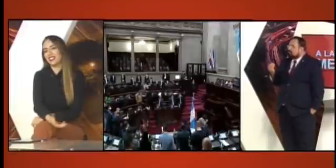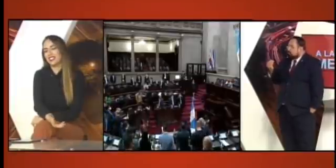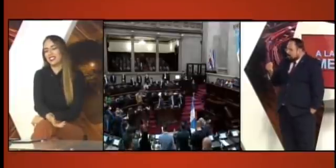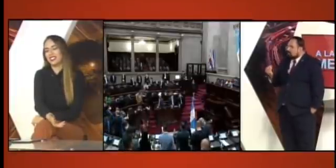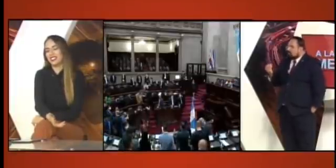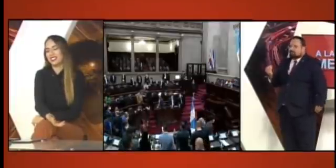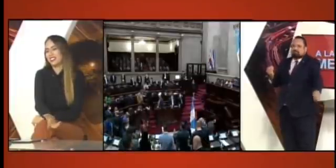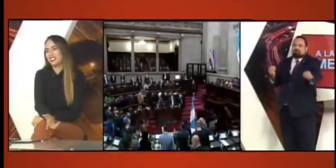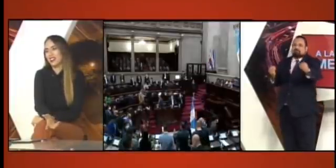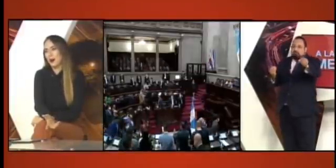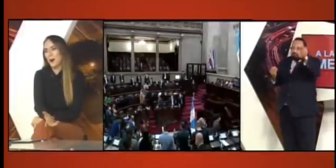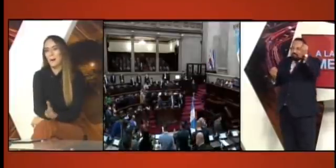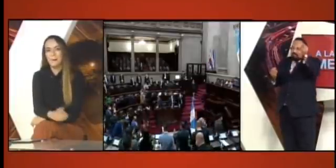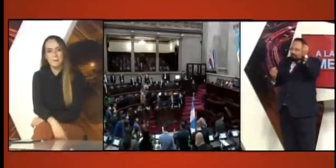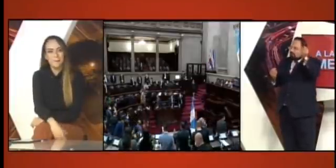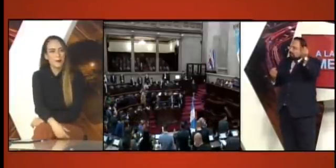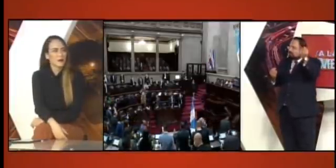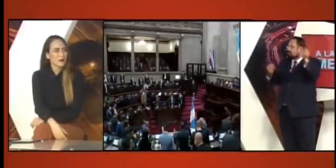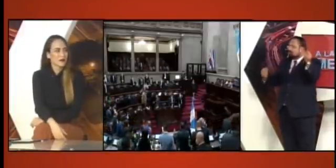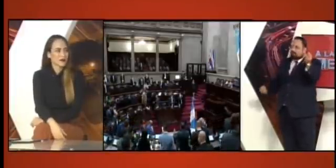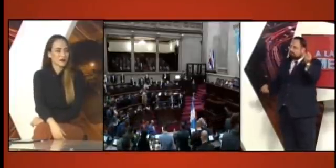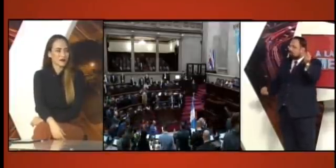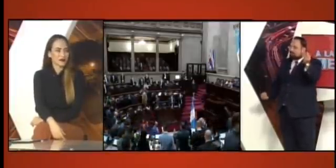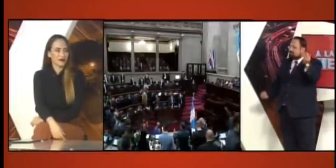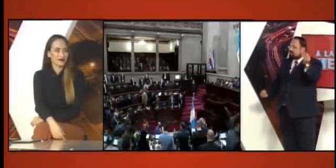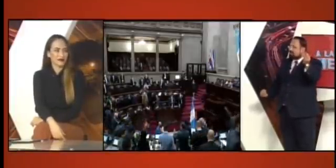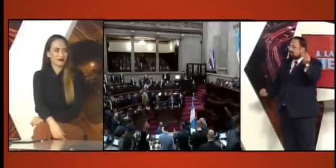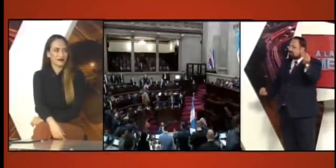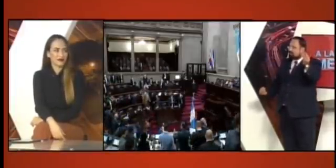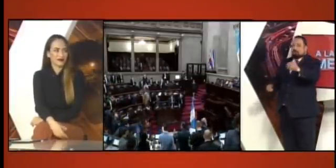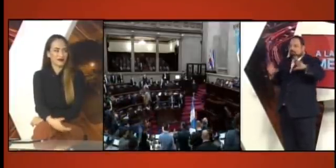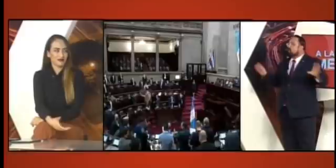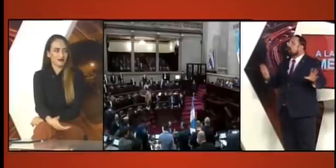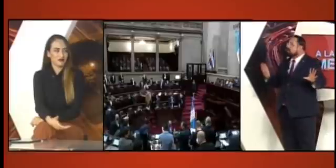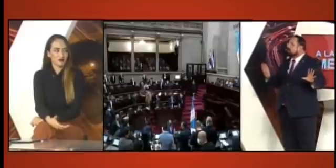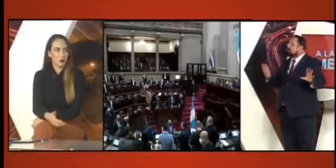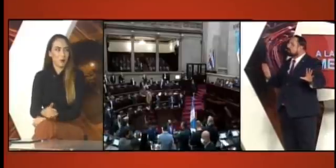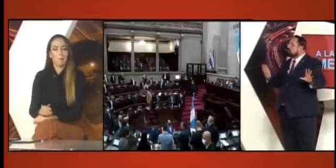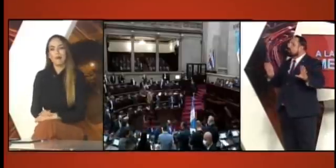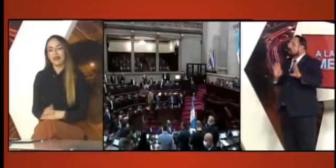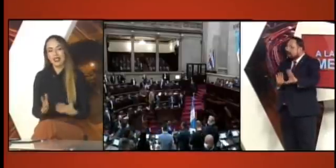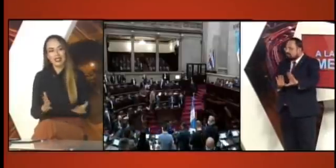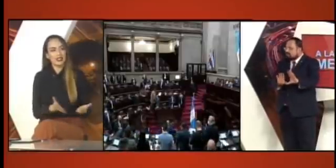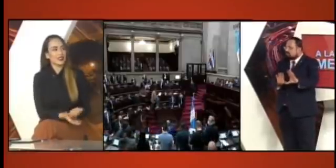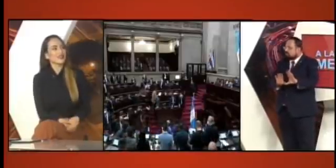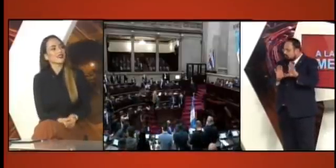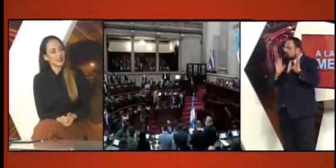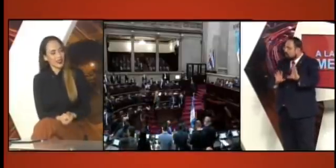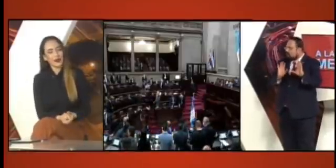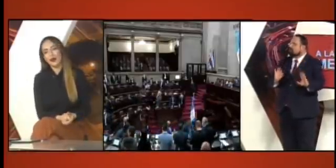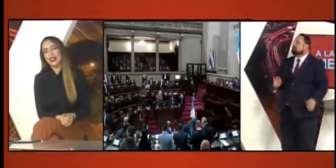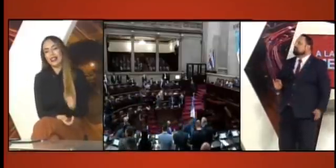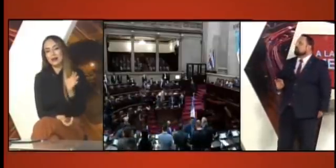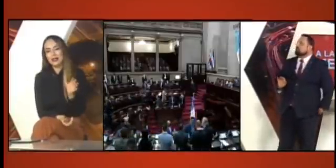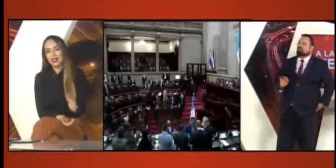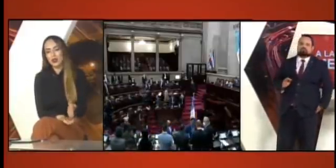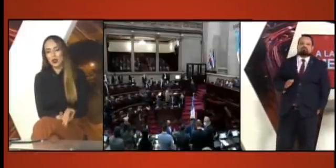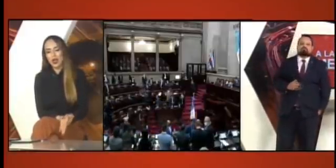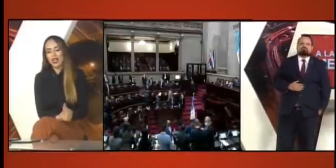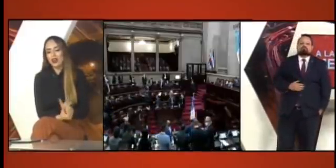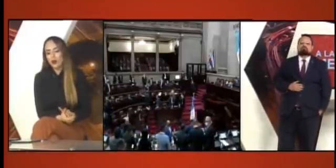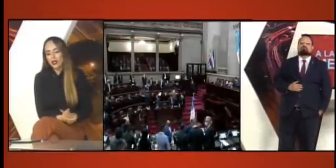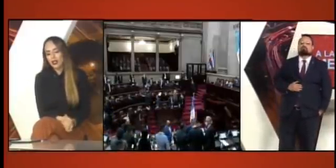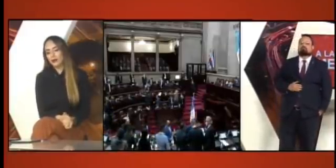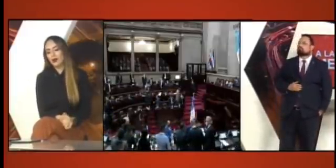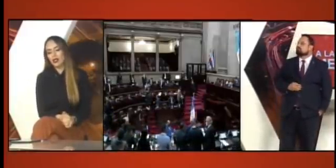es aprobar la improbación pero siguiente probaste y probaste lo demás bueno a ver qué pasa no es de la situación real en este momento y mira yo